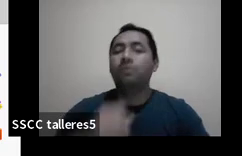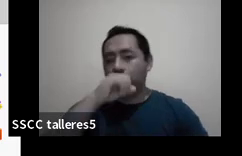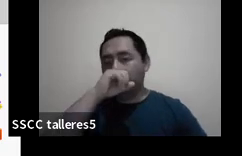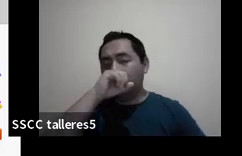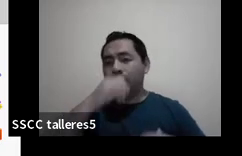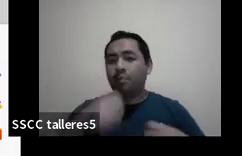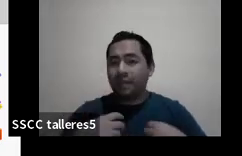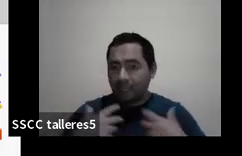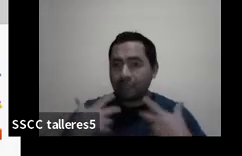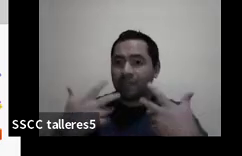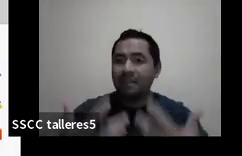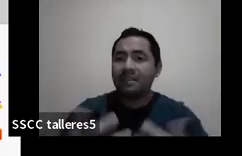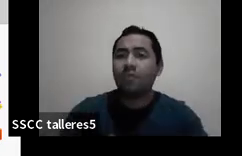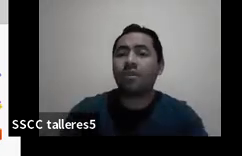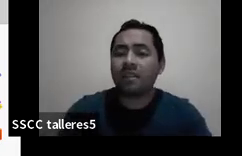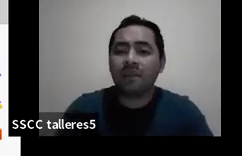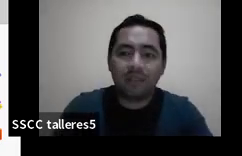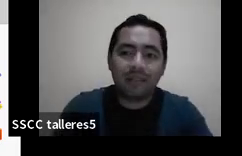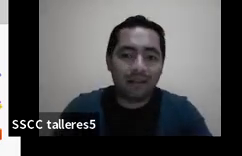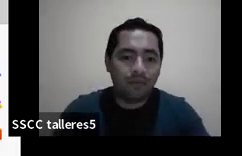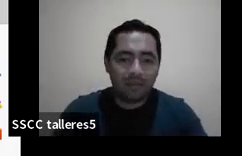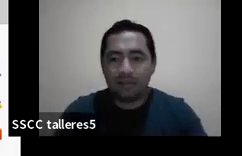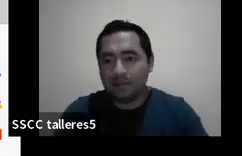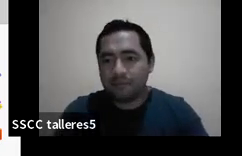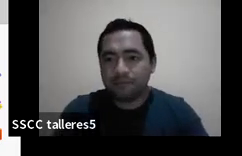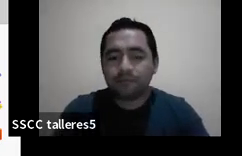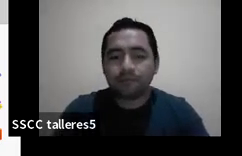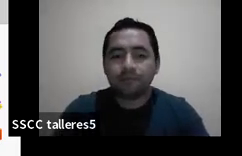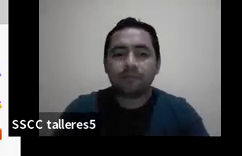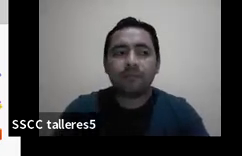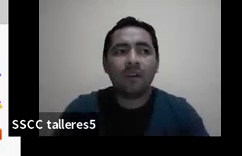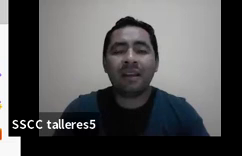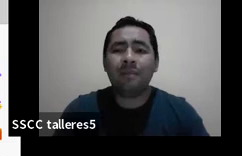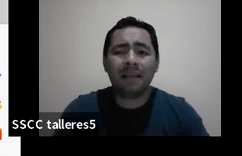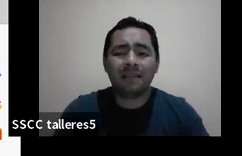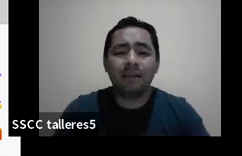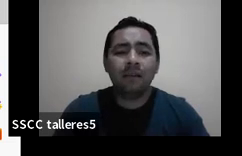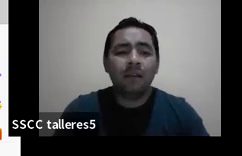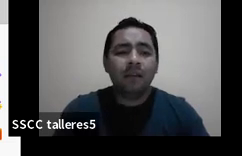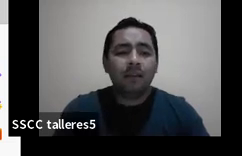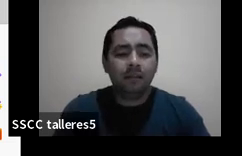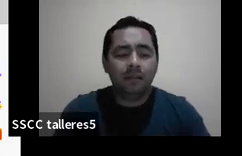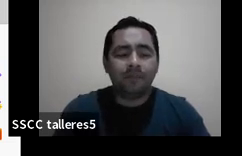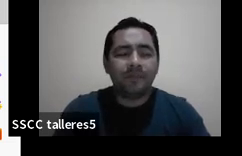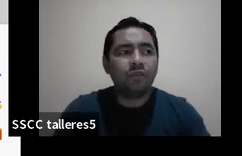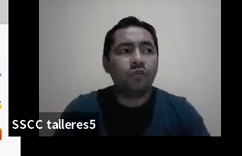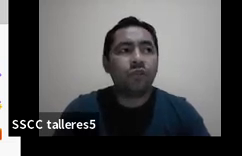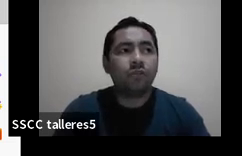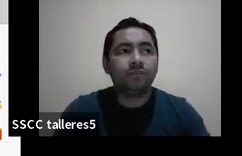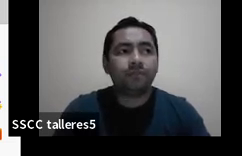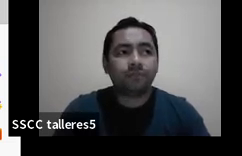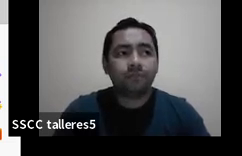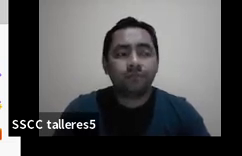que un sordo pueda expresarse correctamente en lengua de señas. Ahora, ¿qué pasa si